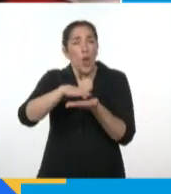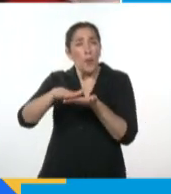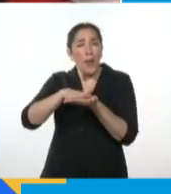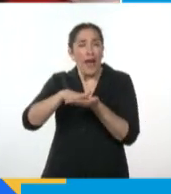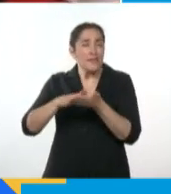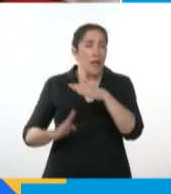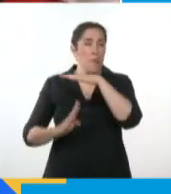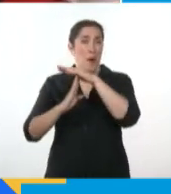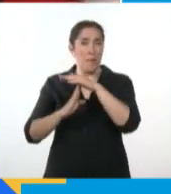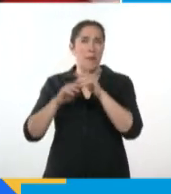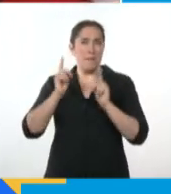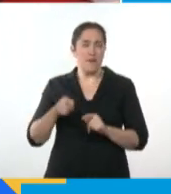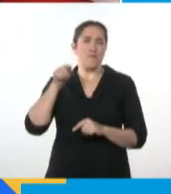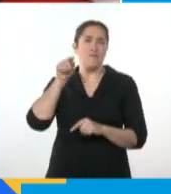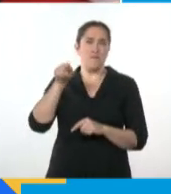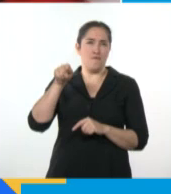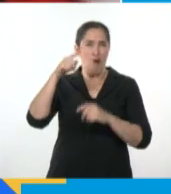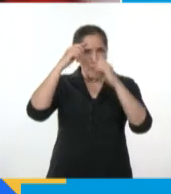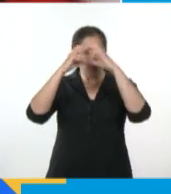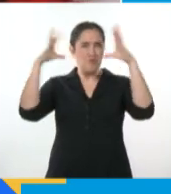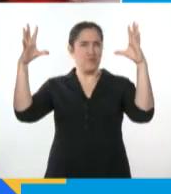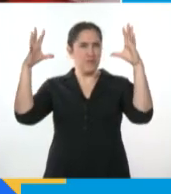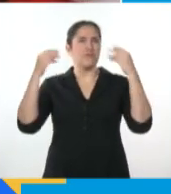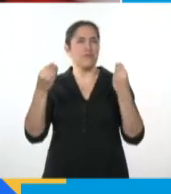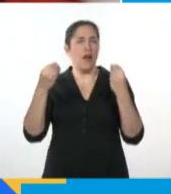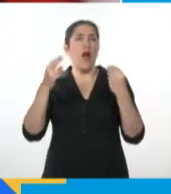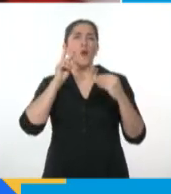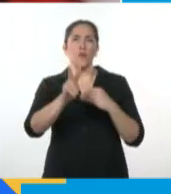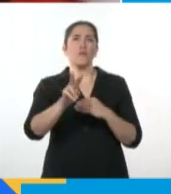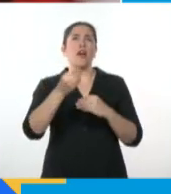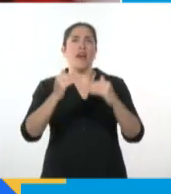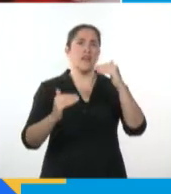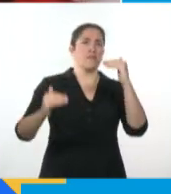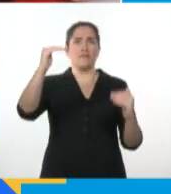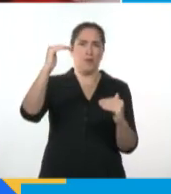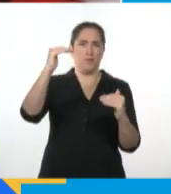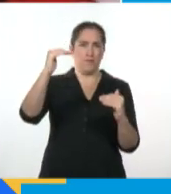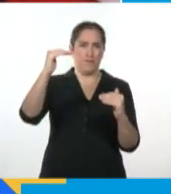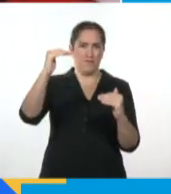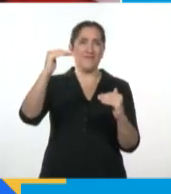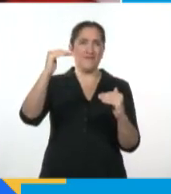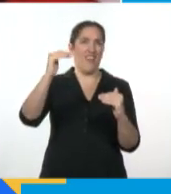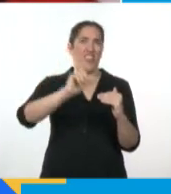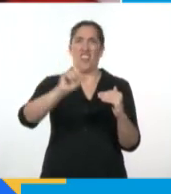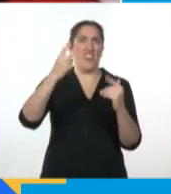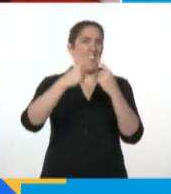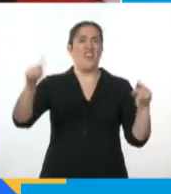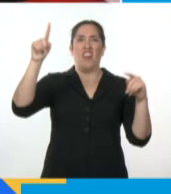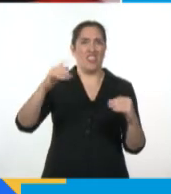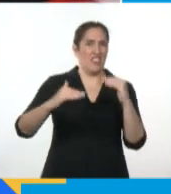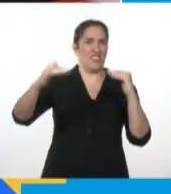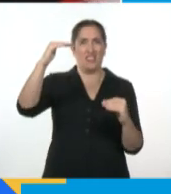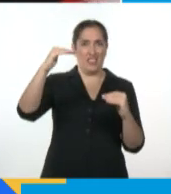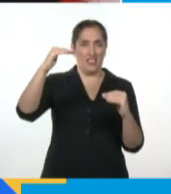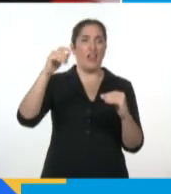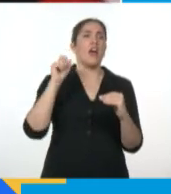esta articulación de sentidos diferenciales, jerárquicos, para planos de actuación de